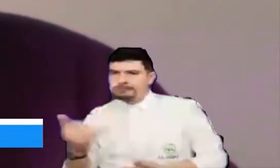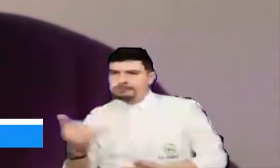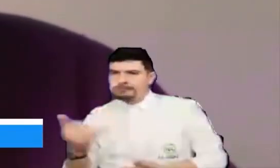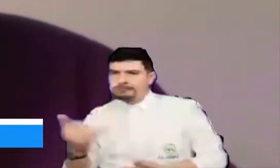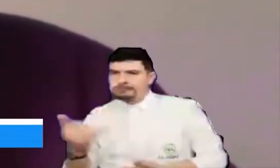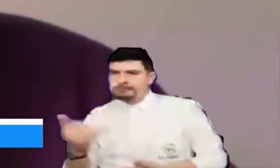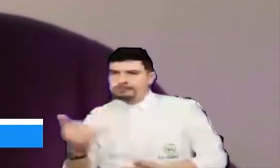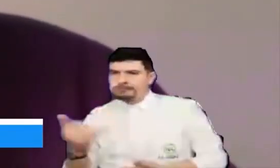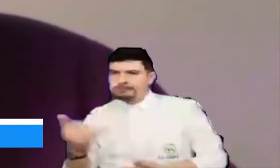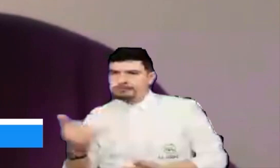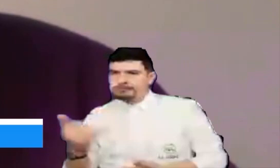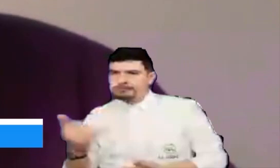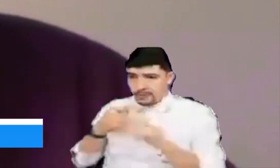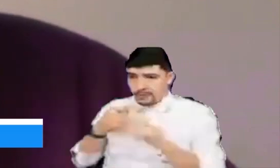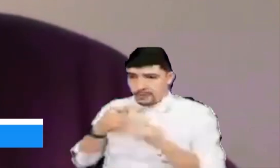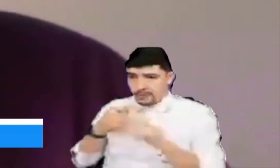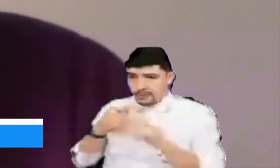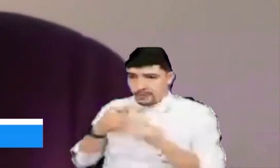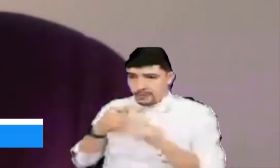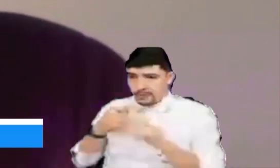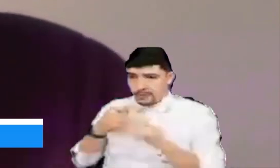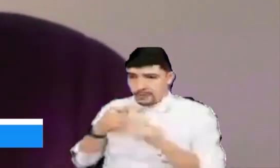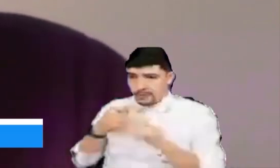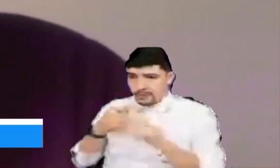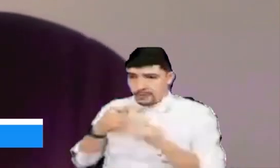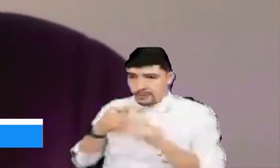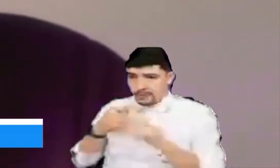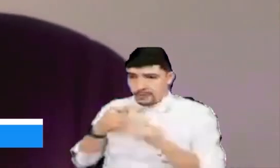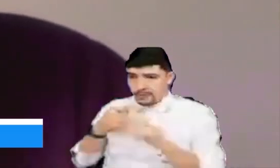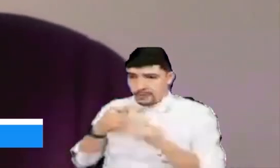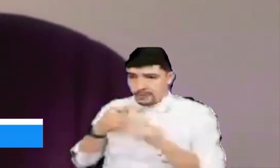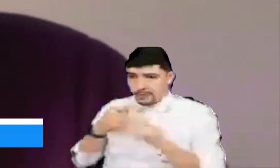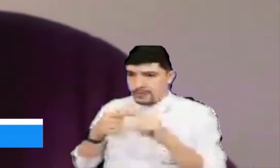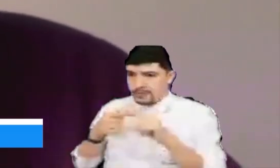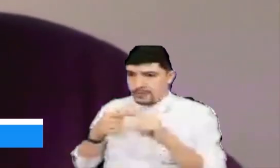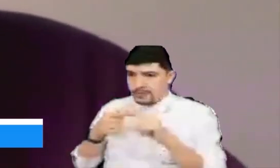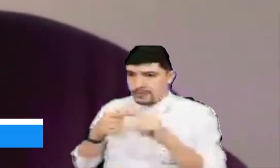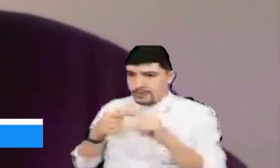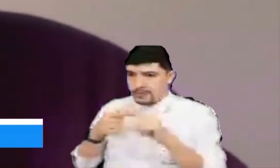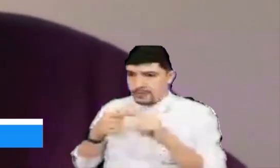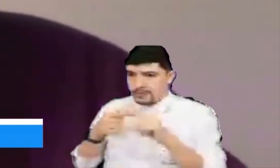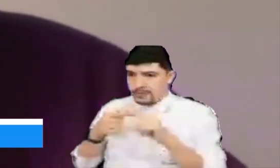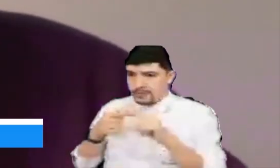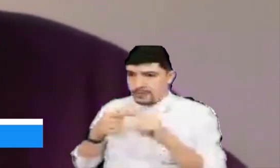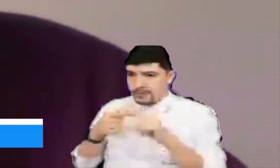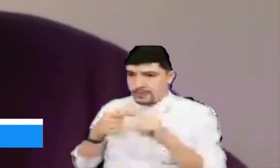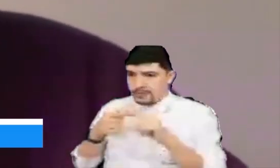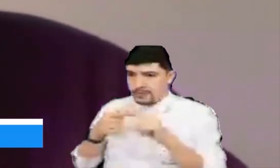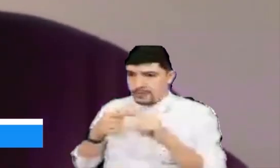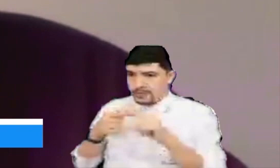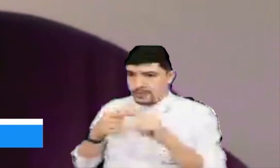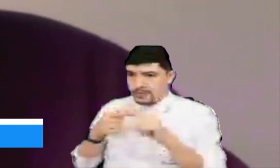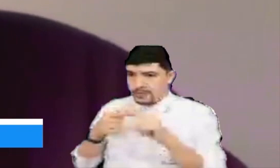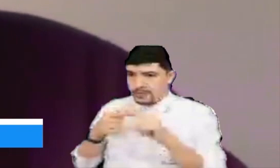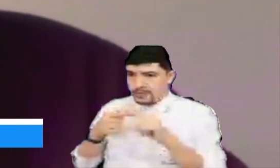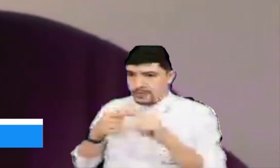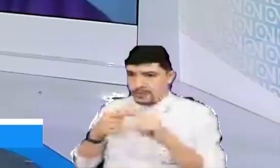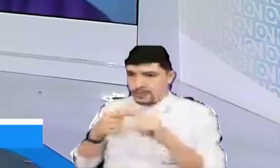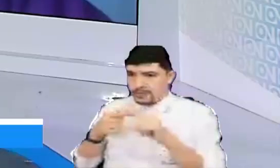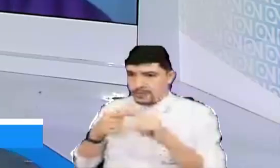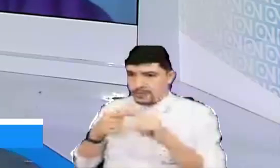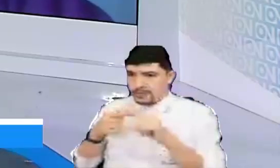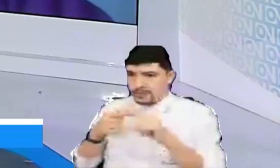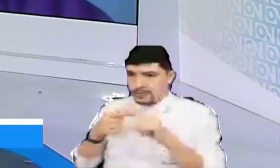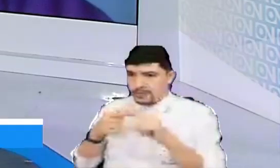vía teléfono también. Tenemos líneas habilitadas para poderse comunicar y pedir información. ¿Por qué no la recordamos, subdirector, para la gente,